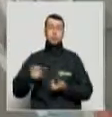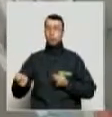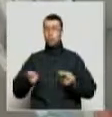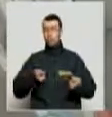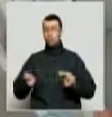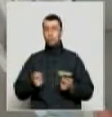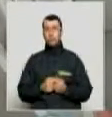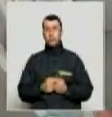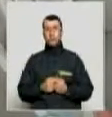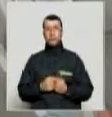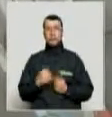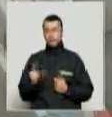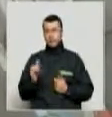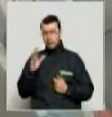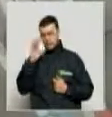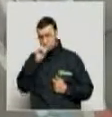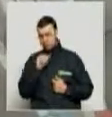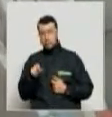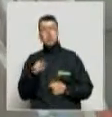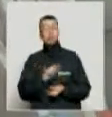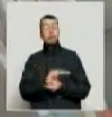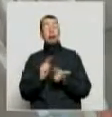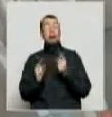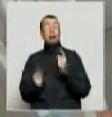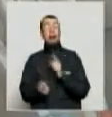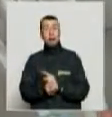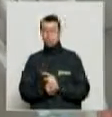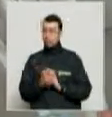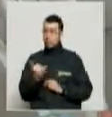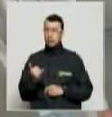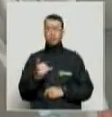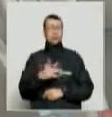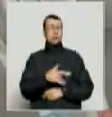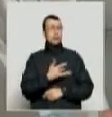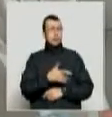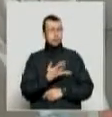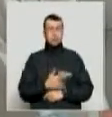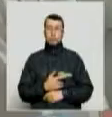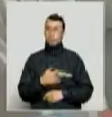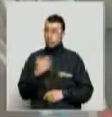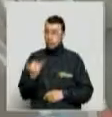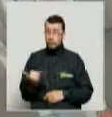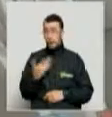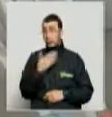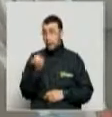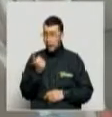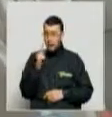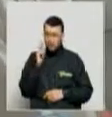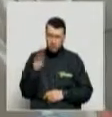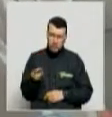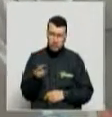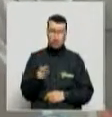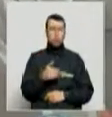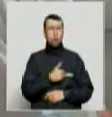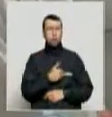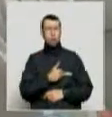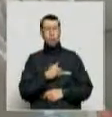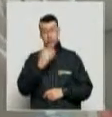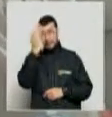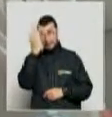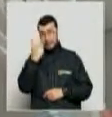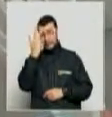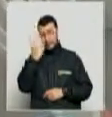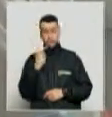y evidenciar cómo esos cambios no solamente son en los síntomas del paciente que se siente mejor, sino que también se pueden ver en el examen del corazón, en el cual